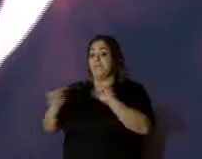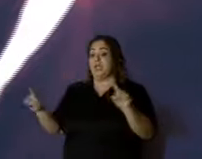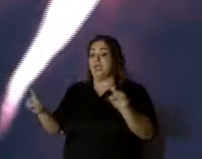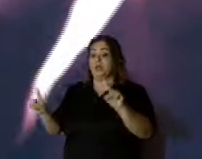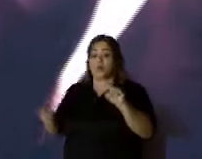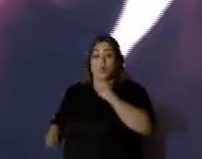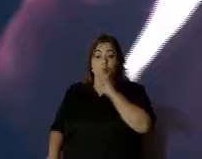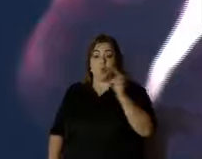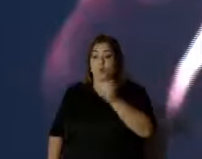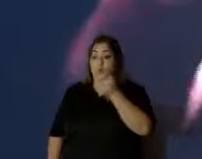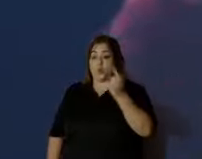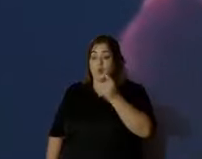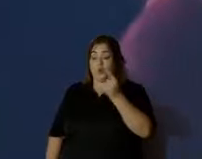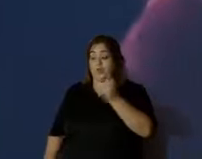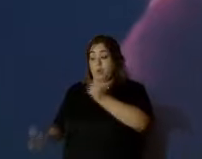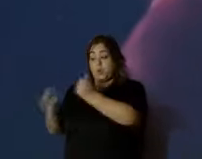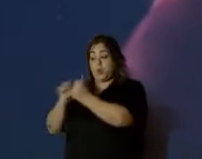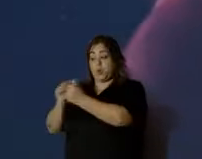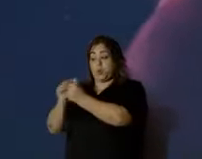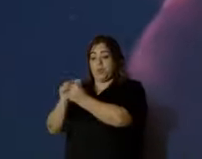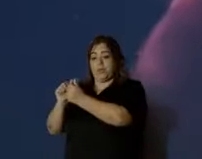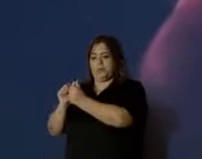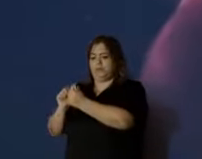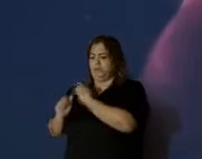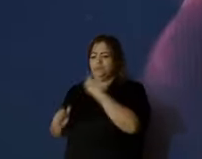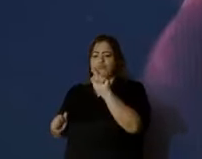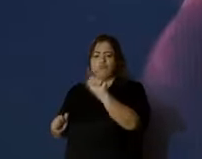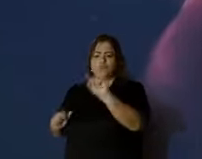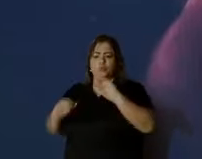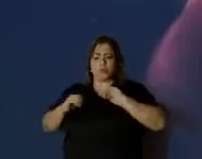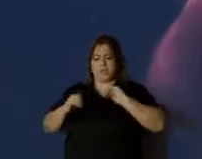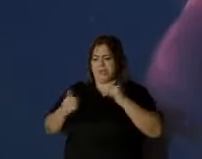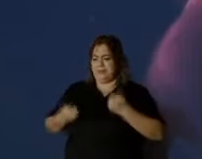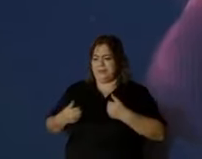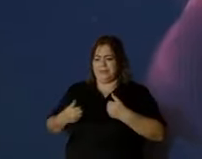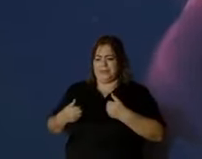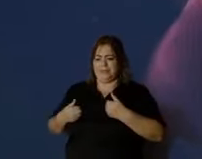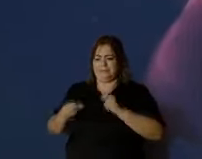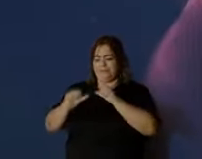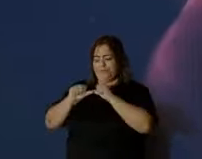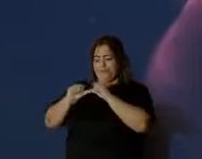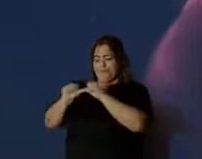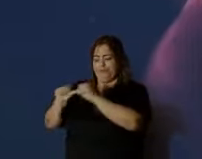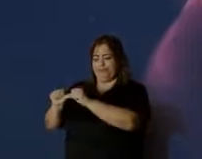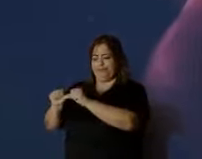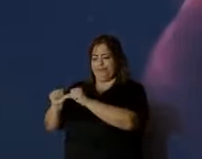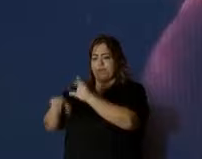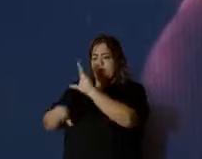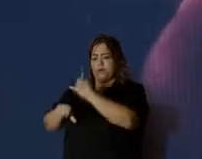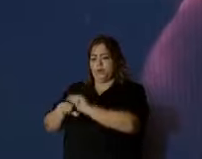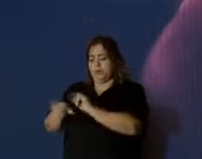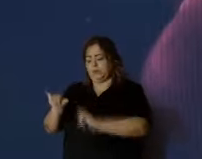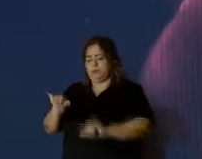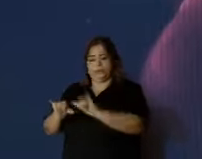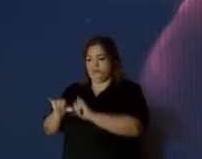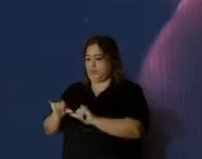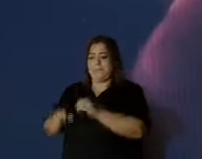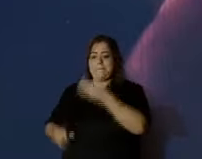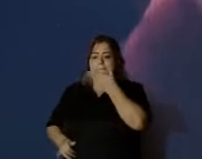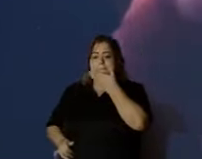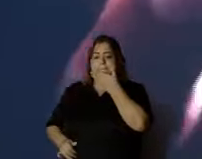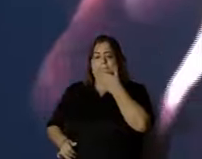que lo acompañaron. Cánsate de ser multitud y comienza a ser alguien que recibe de Dios lo